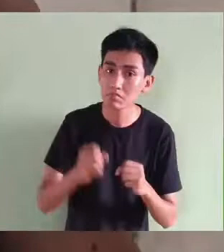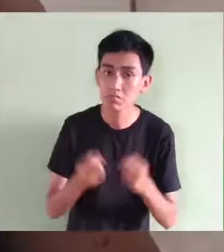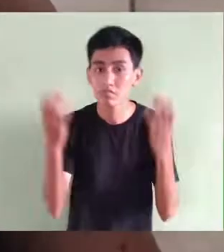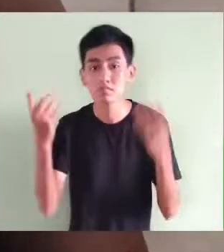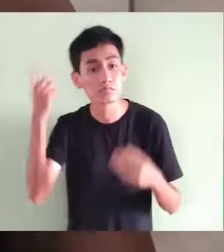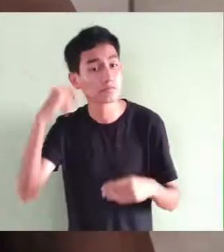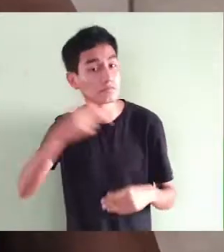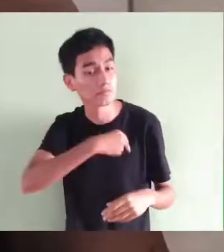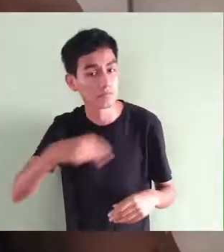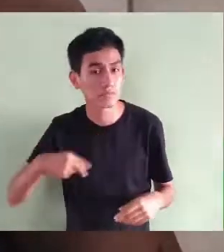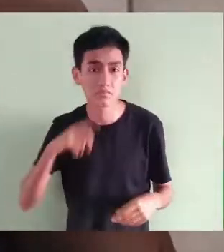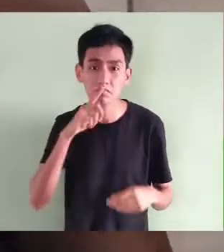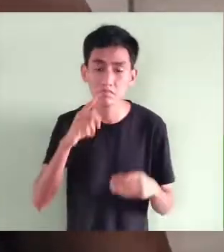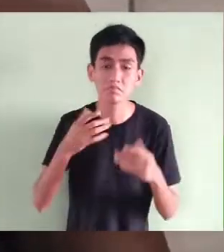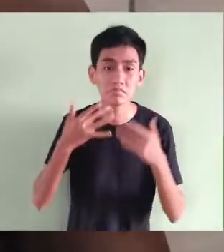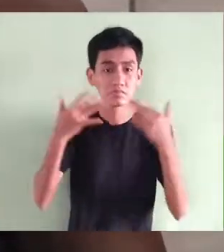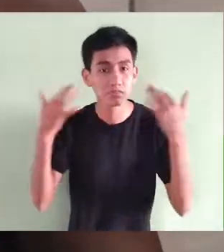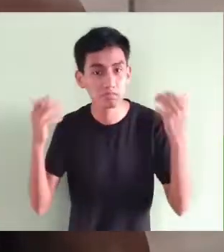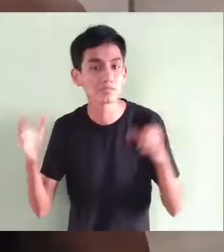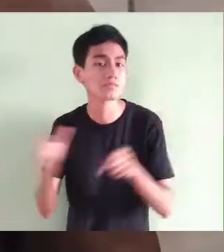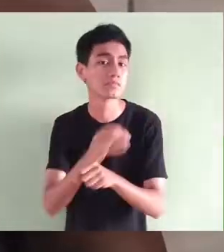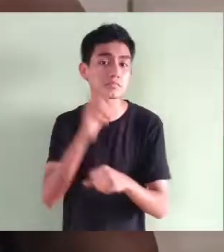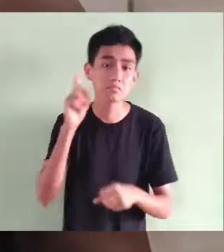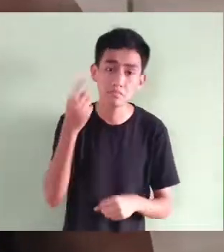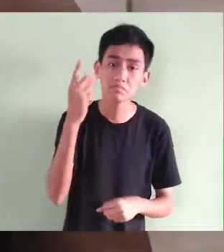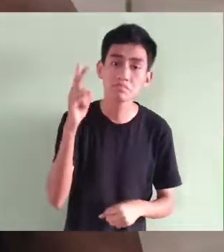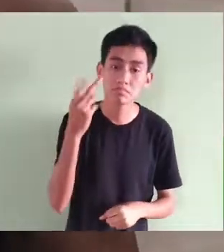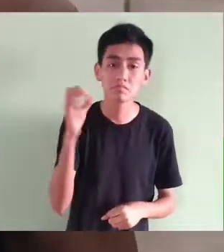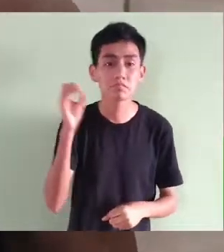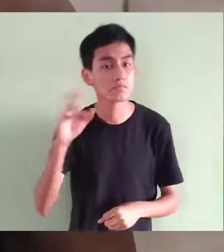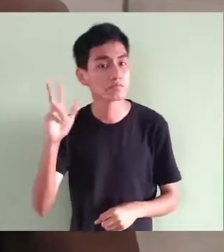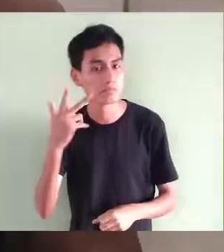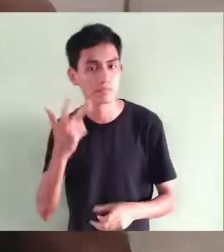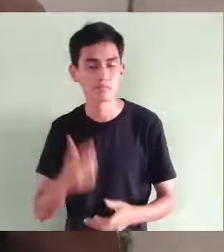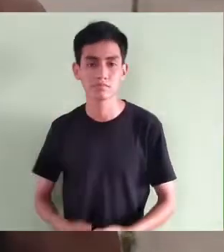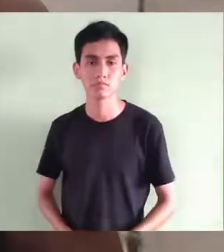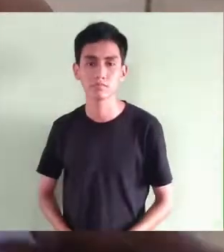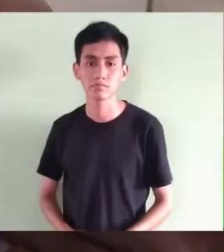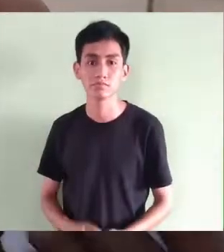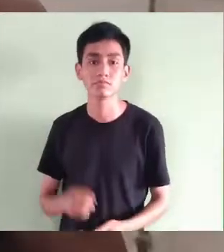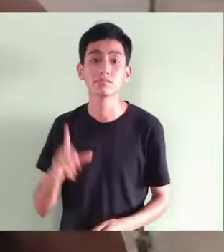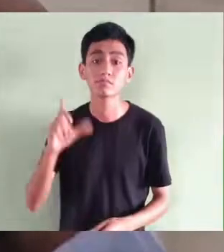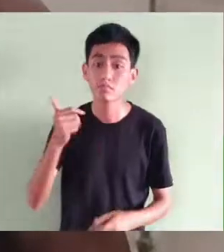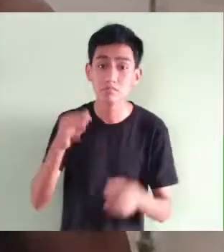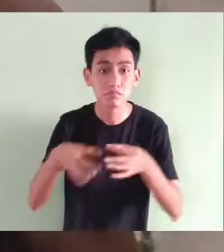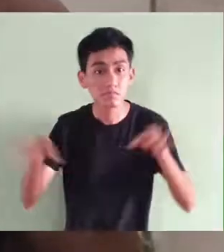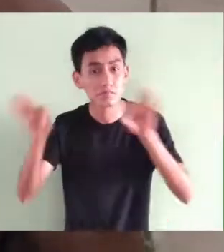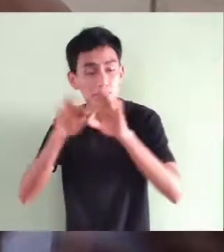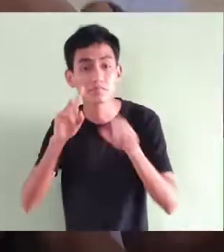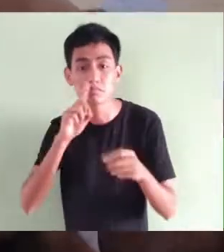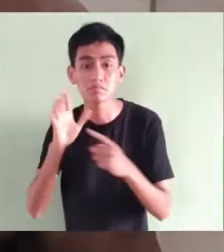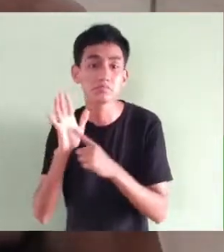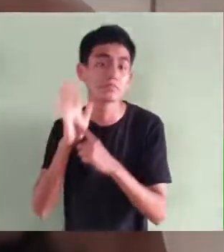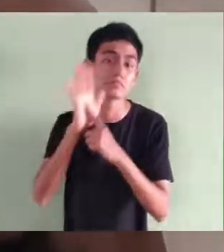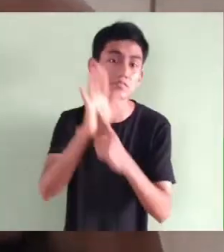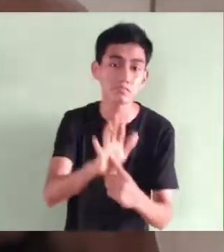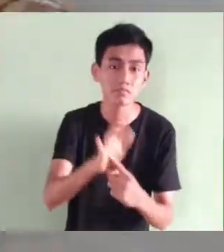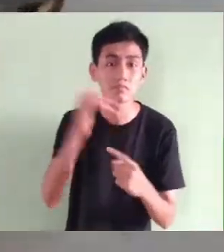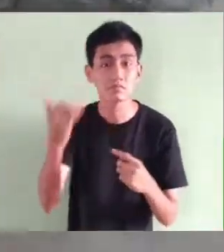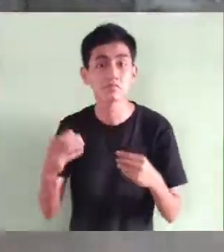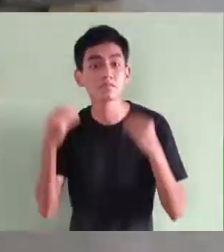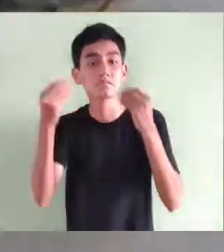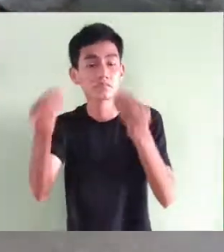poco, para nosotros así igual, ganar el primero, el segundo, el tercero. La intención era de